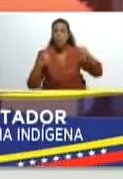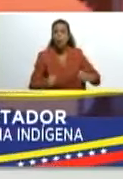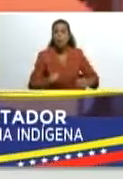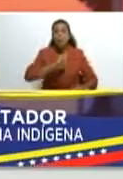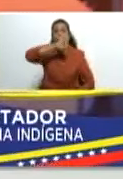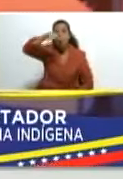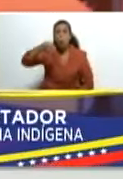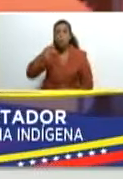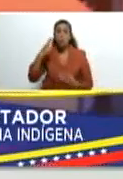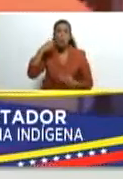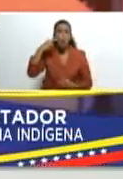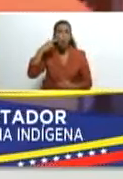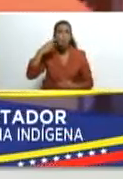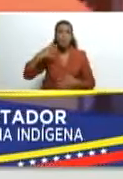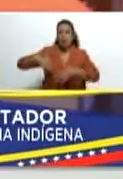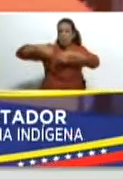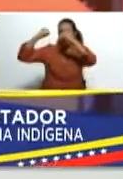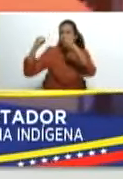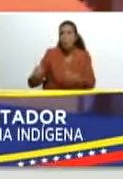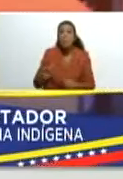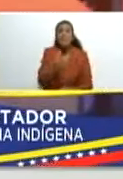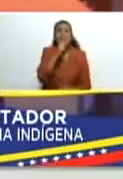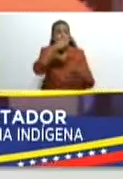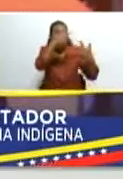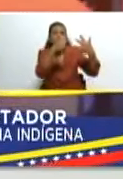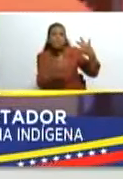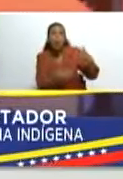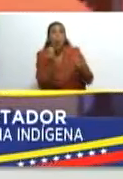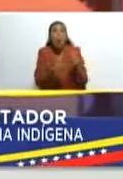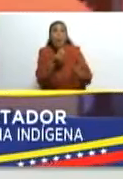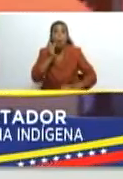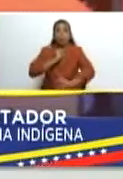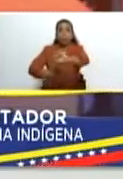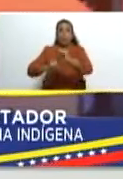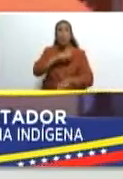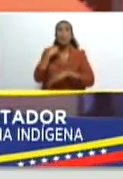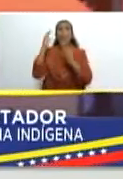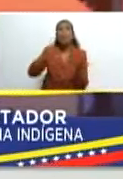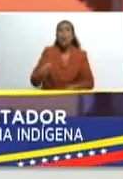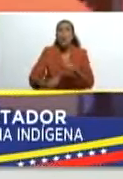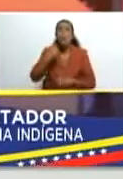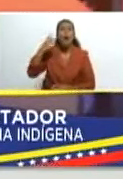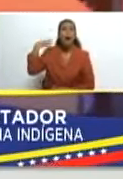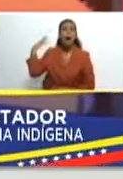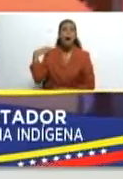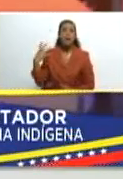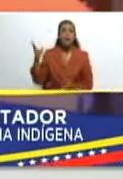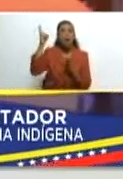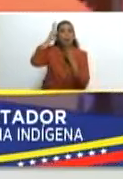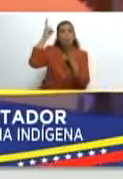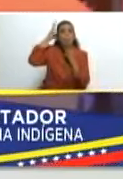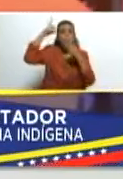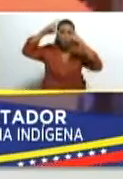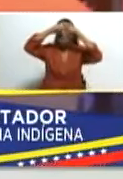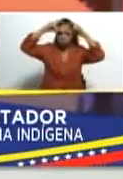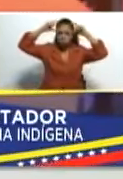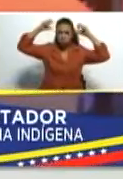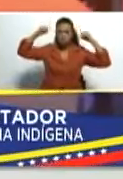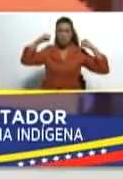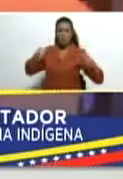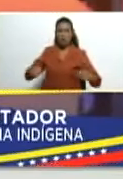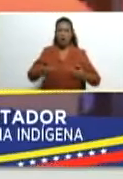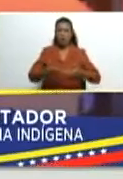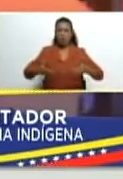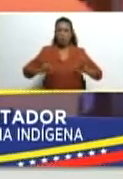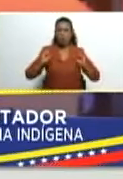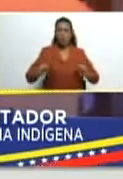José Leonardo Chirino? ¿Cómo luchó, cómo murió el gran cacique Huaycaipuro?